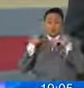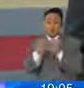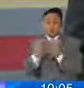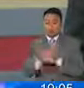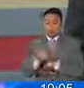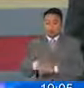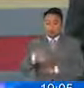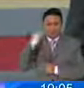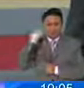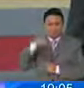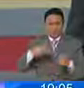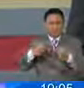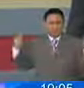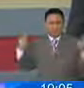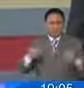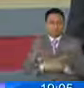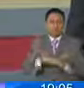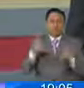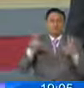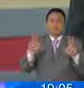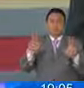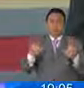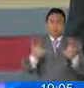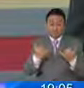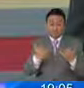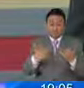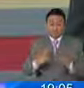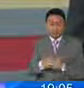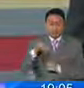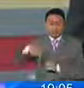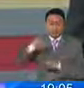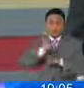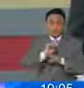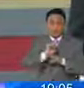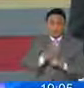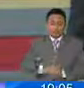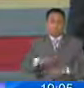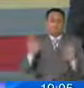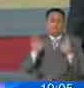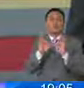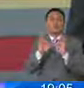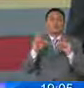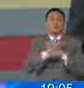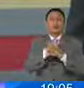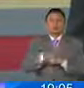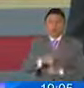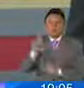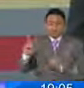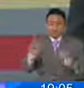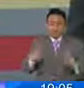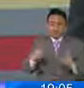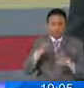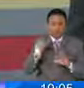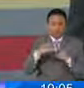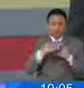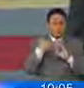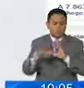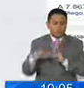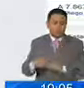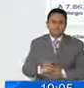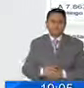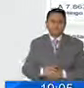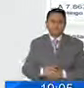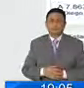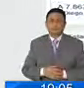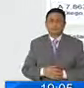vista opuestos en torno al tema han surgido en el país y a través de las redes sociales difunden sus posturas. En las